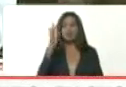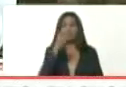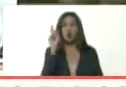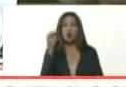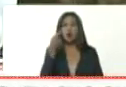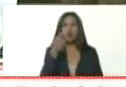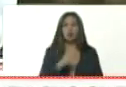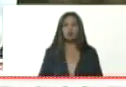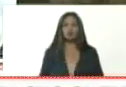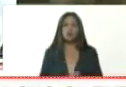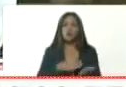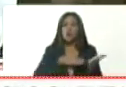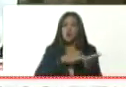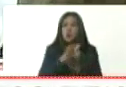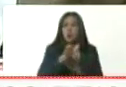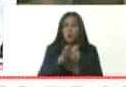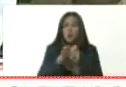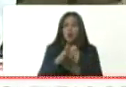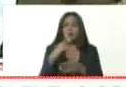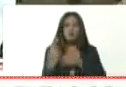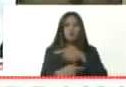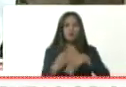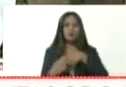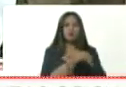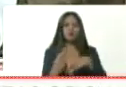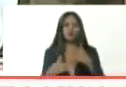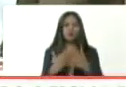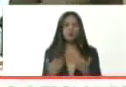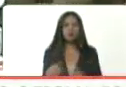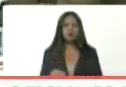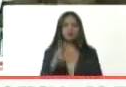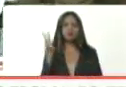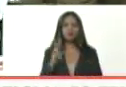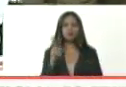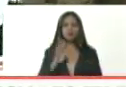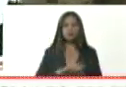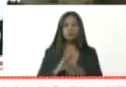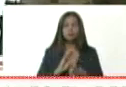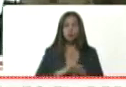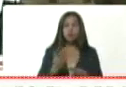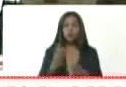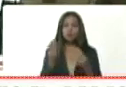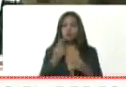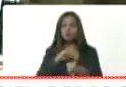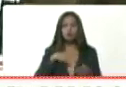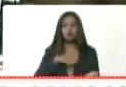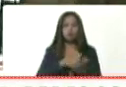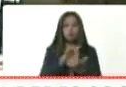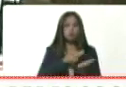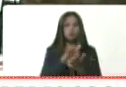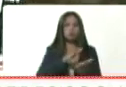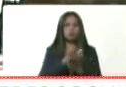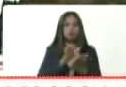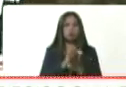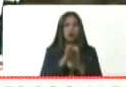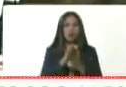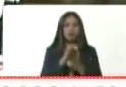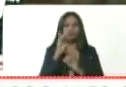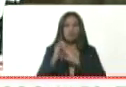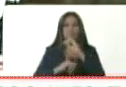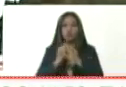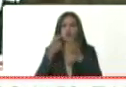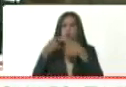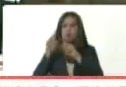impreso en revolución ahora impresa en venezuela porque muchos estos libros los estábamos imprimiendo en el exterior